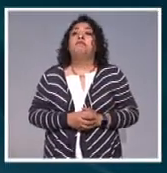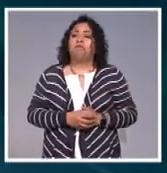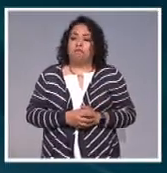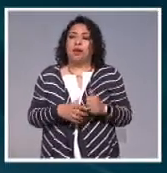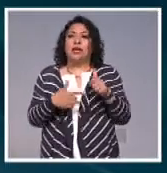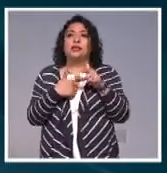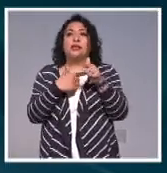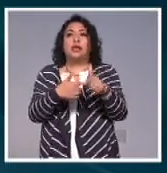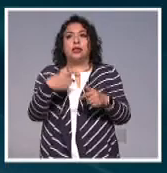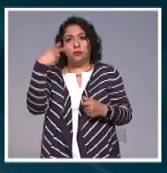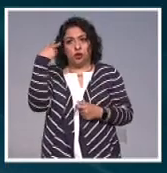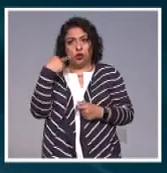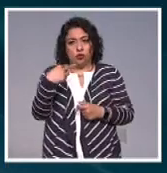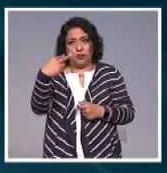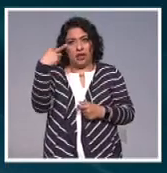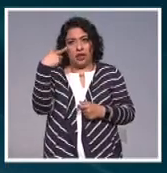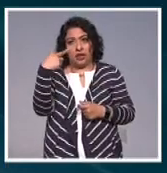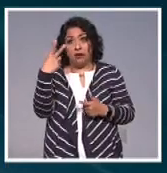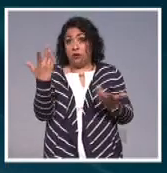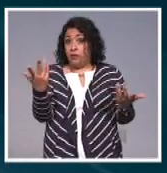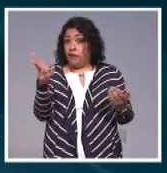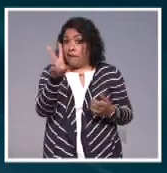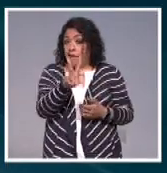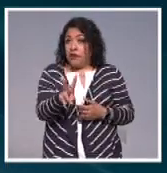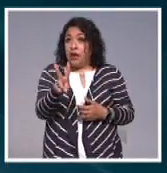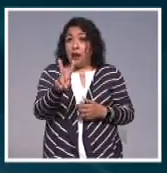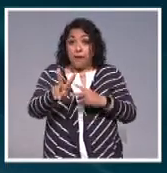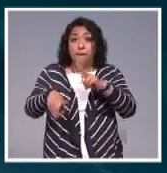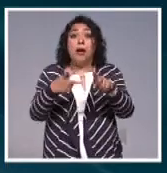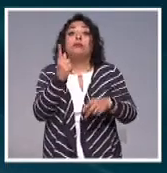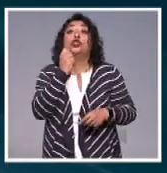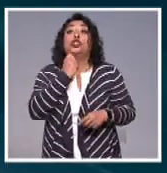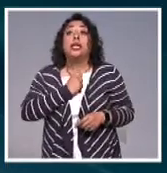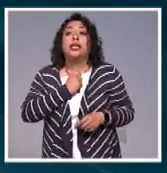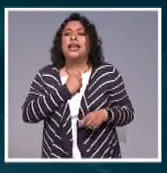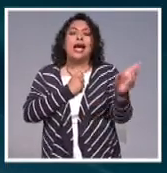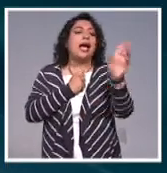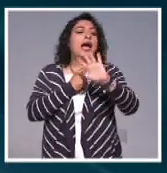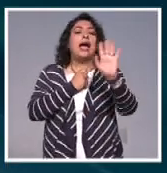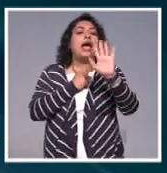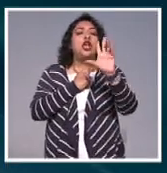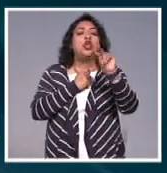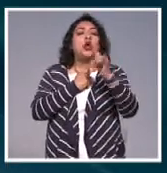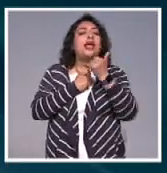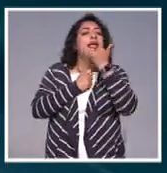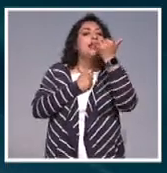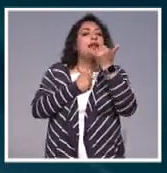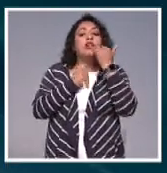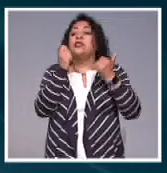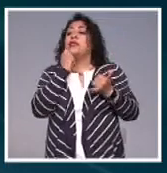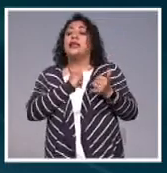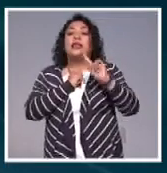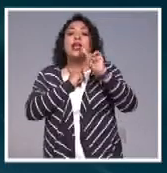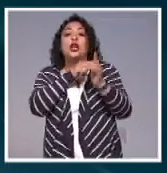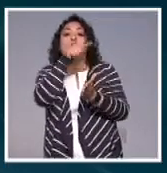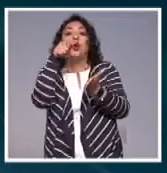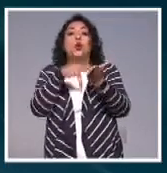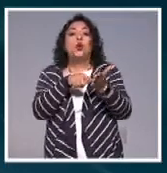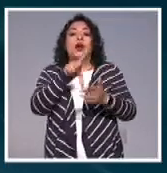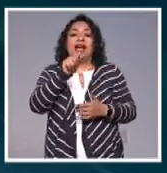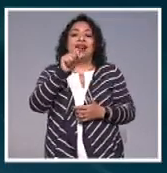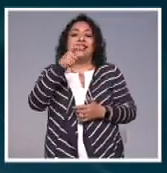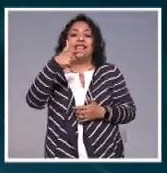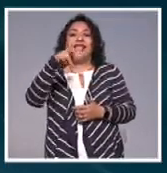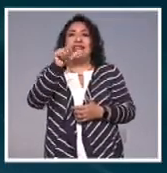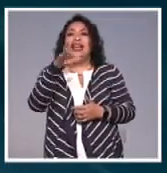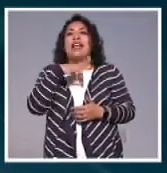Y seguimos viajando y vamos... Es viernes por el tequila, a tequila, me están diciendo no por tequila, a tequila. Falta muy poco para que